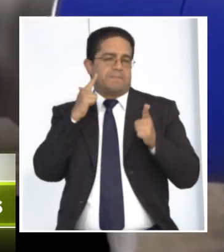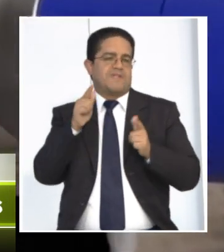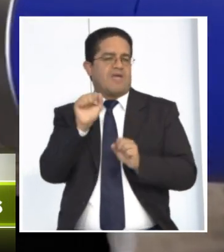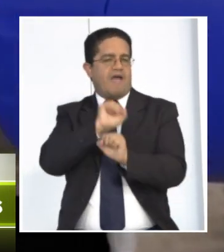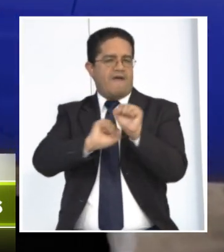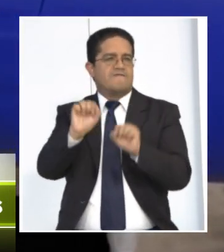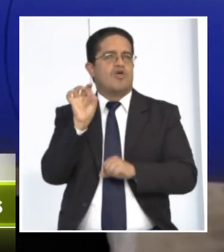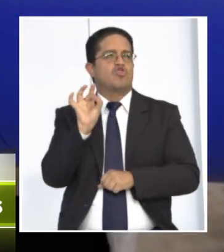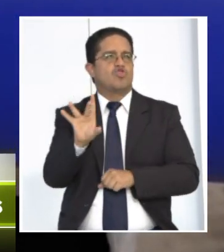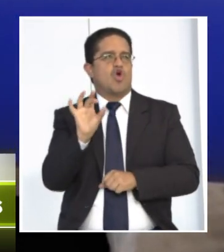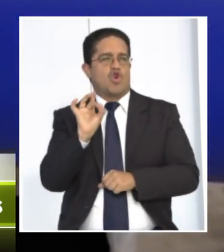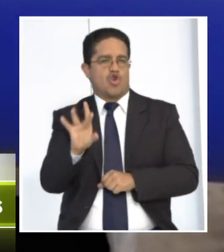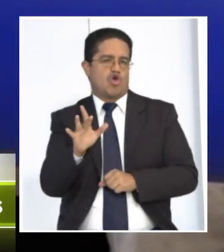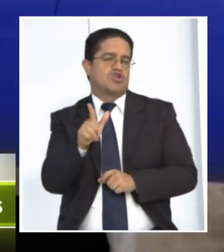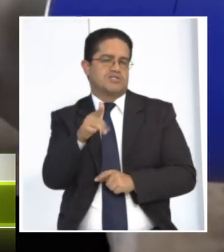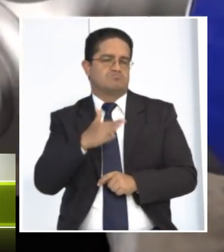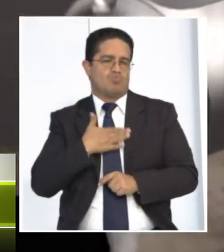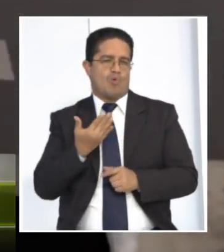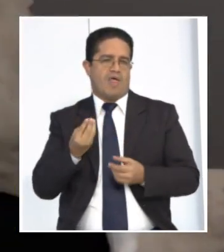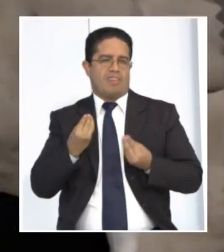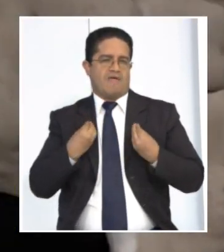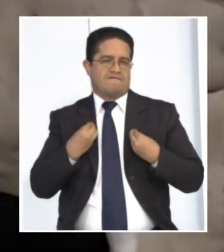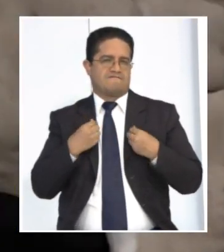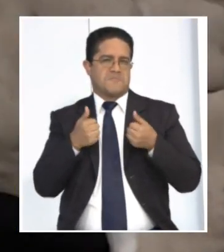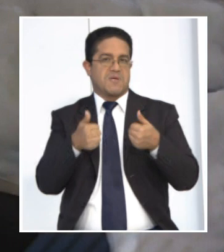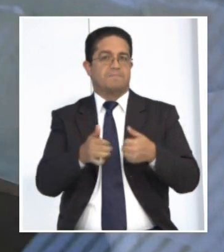dolor en pro de una mejor calidad de vida.